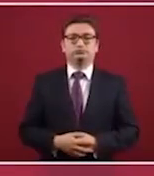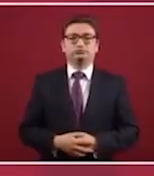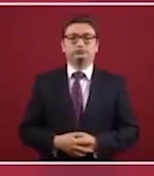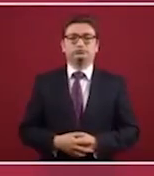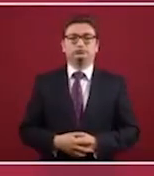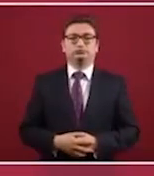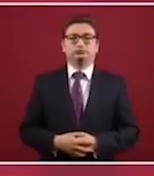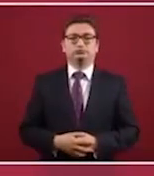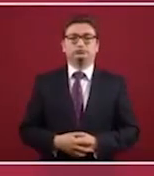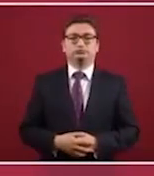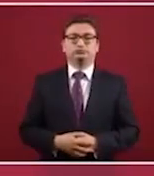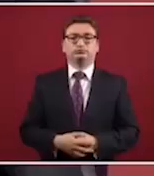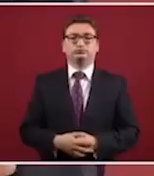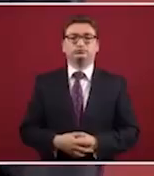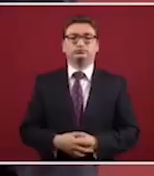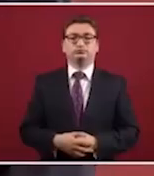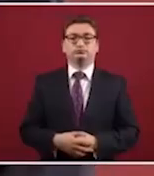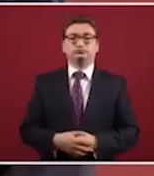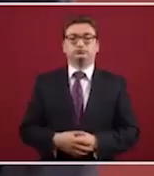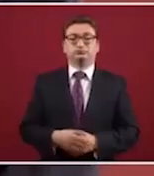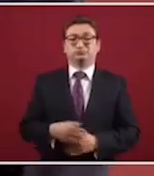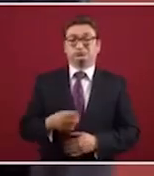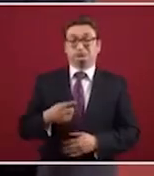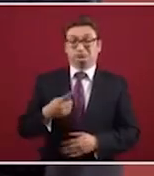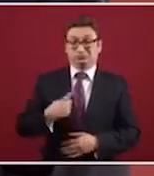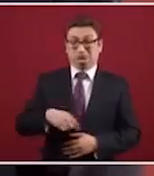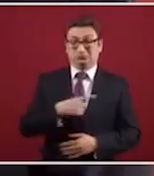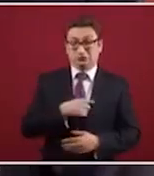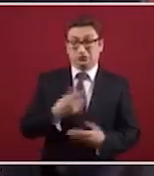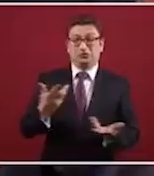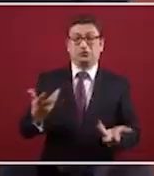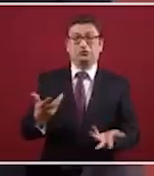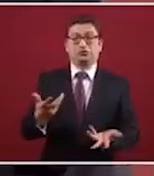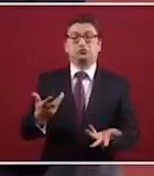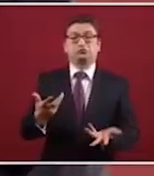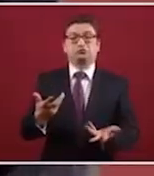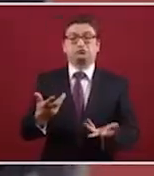nosotros por principios nunca